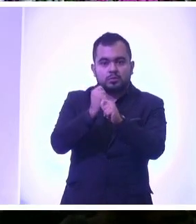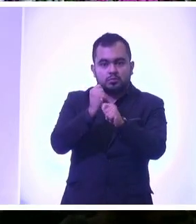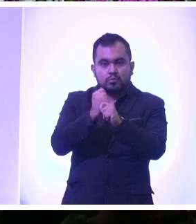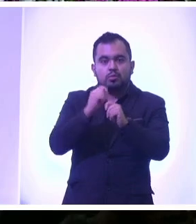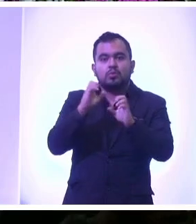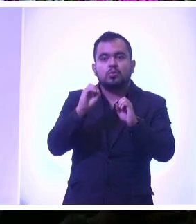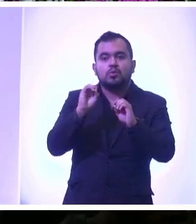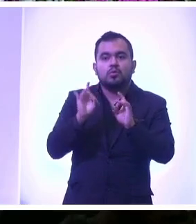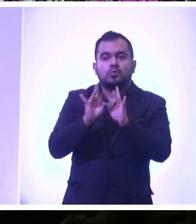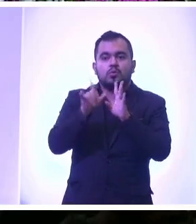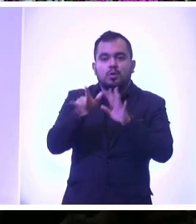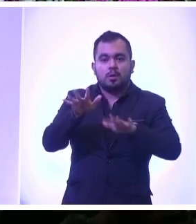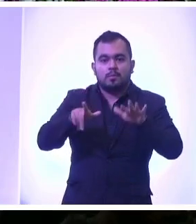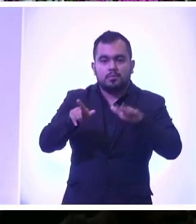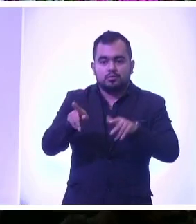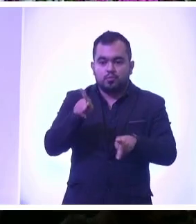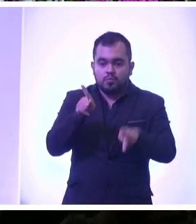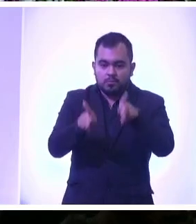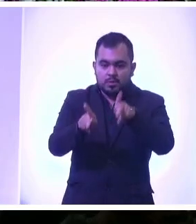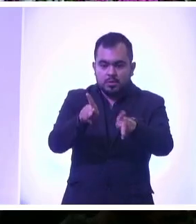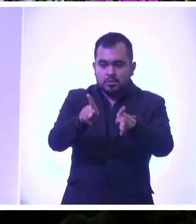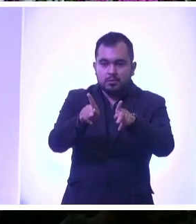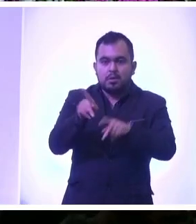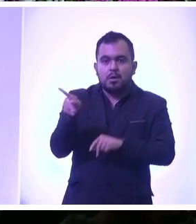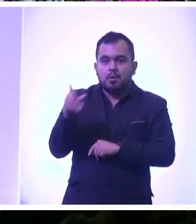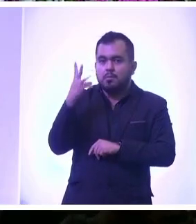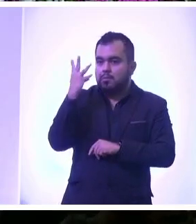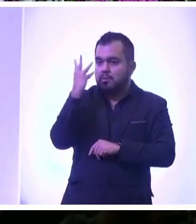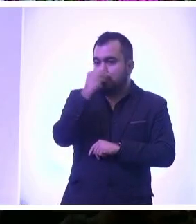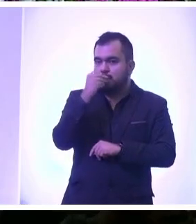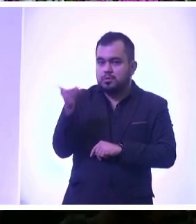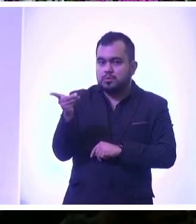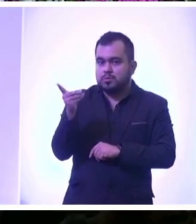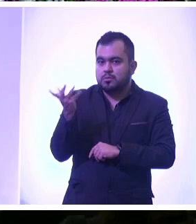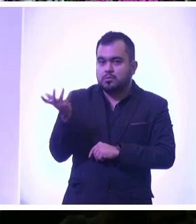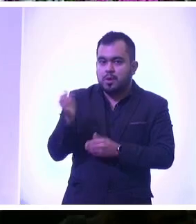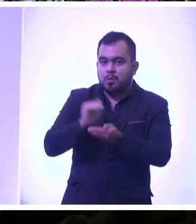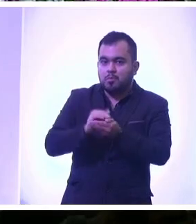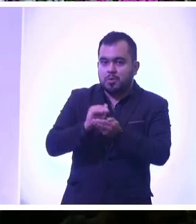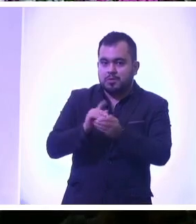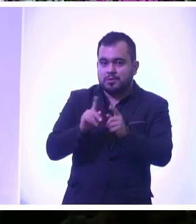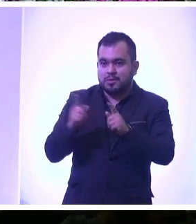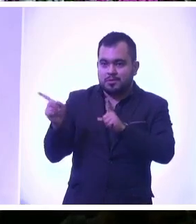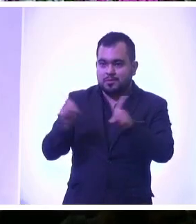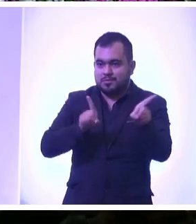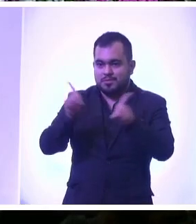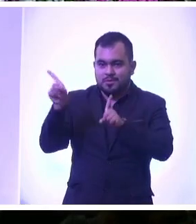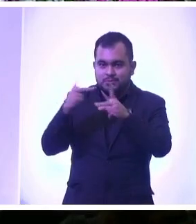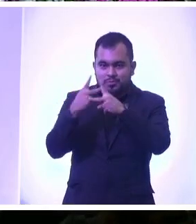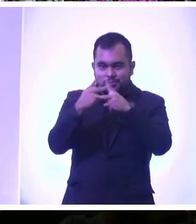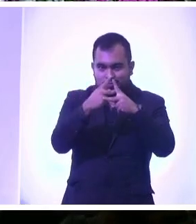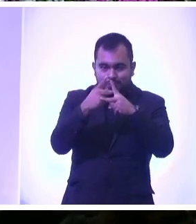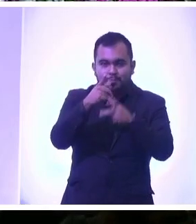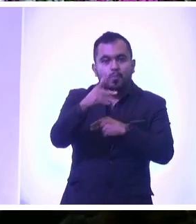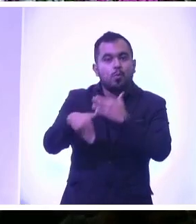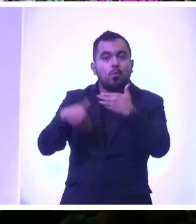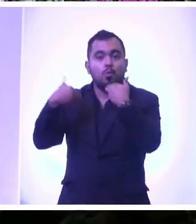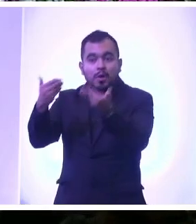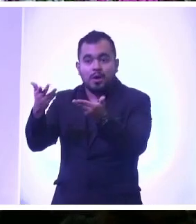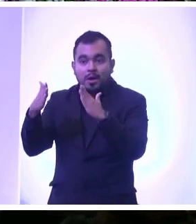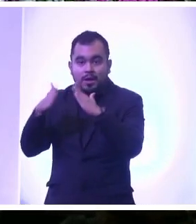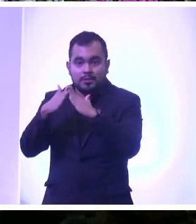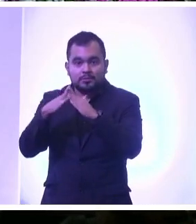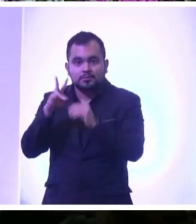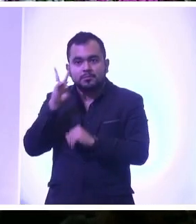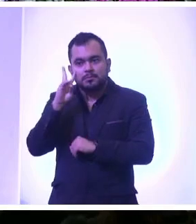repente van platicando de Oye qué bonito está lo de la hamburguesa esta de carls Junior ya la vieron sí buenísima llegas a tu casa y de